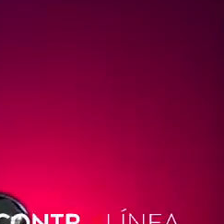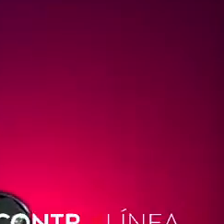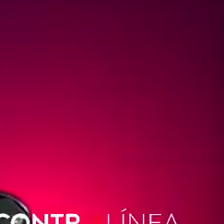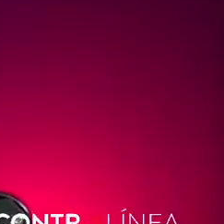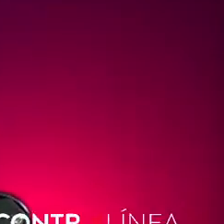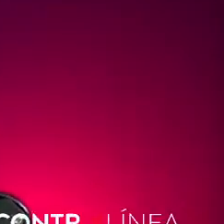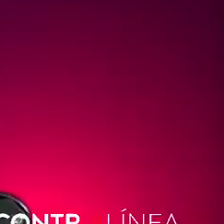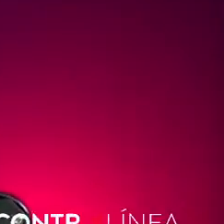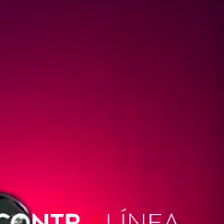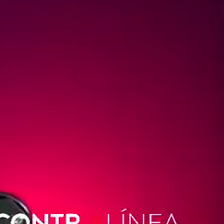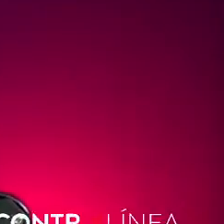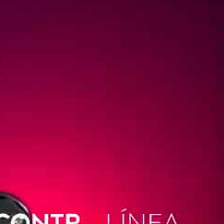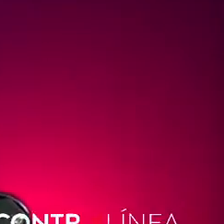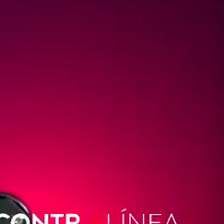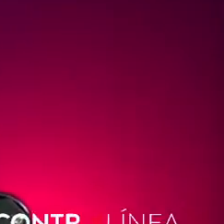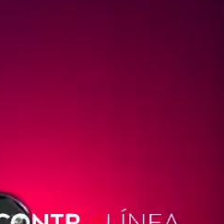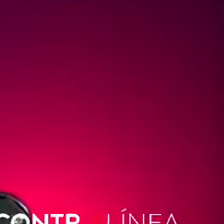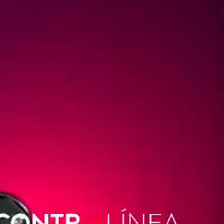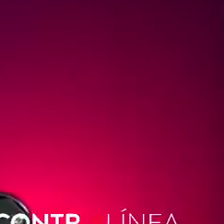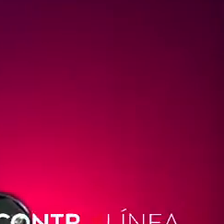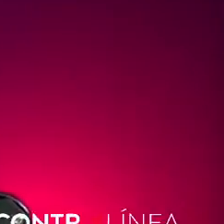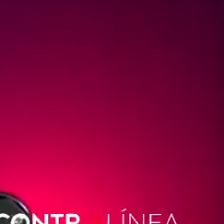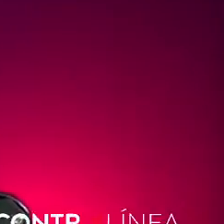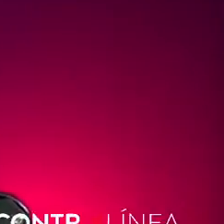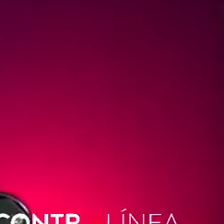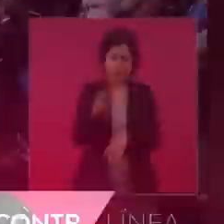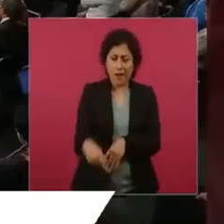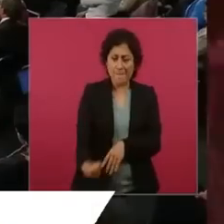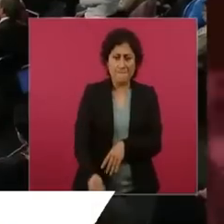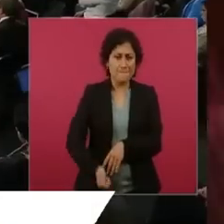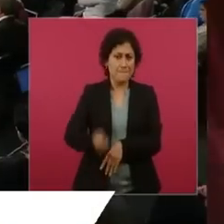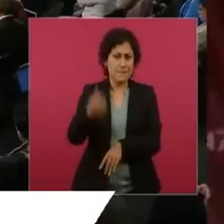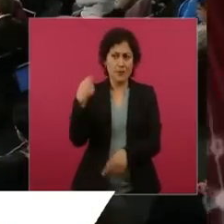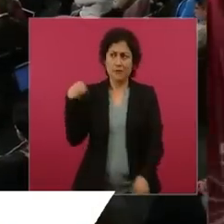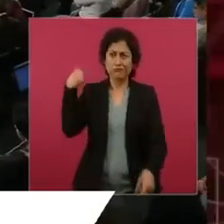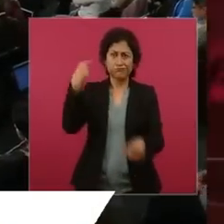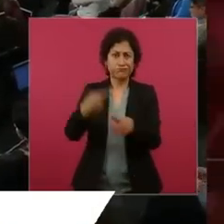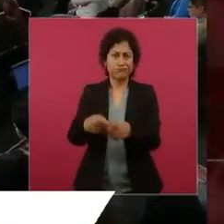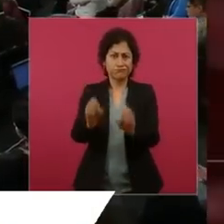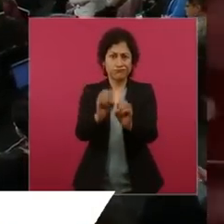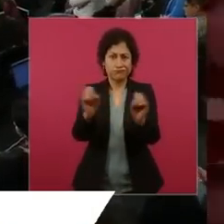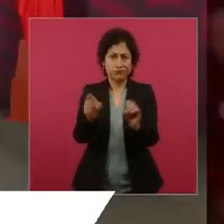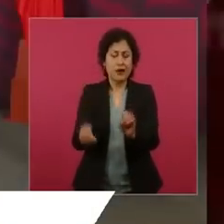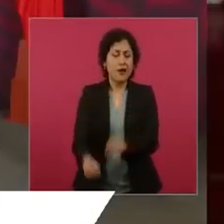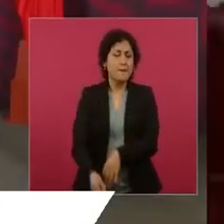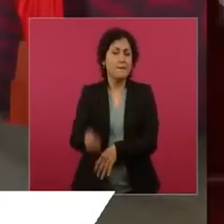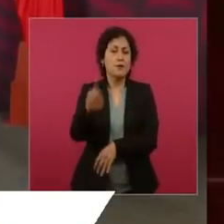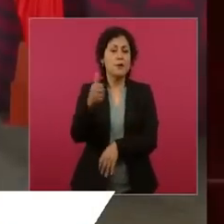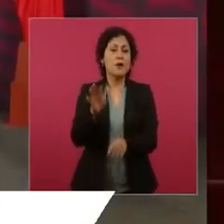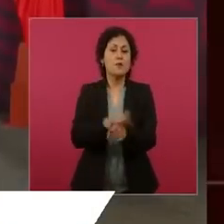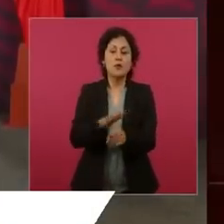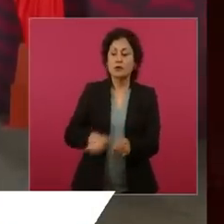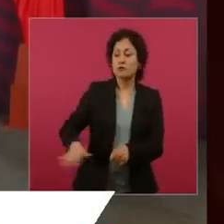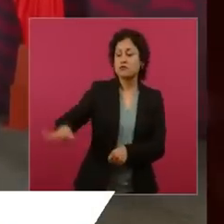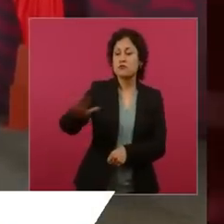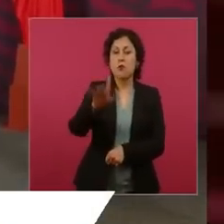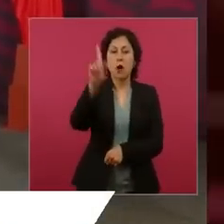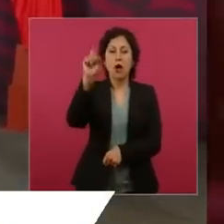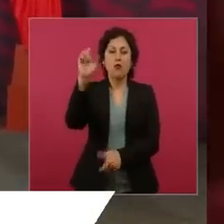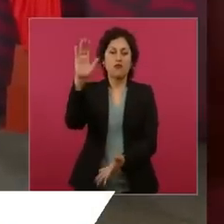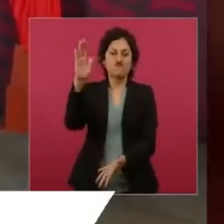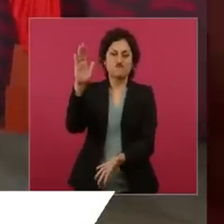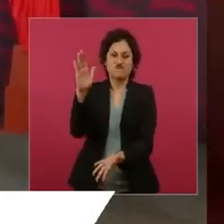y también en esta conferencia de prensa matutina como decíamos el propio presidente de la república pues hizo un reconocimiento al periodista